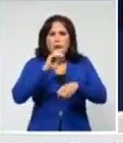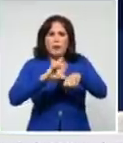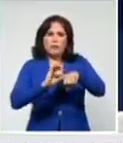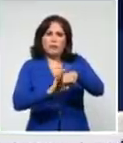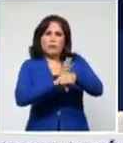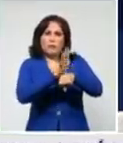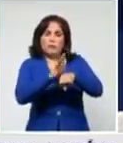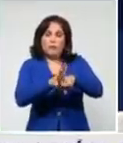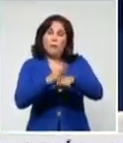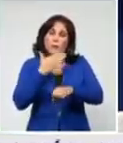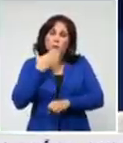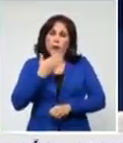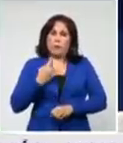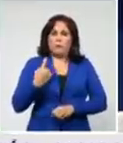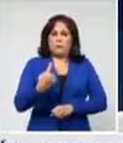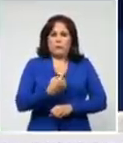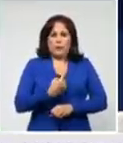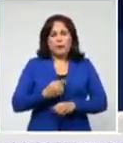con la enfermedad.